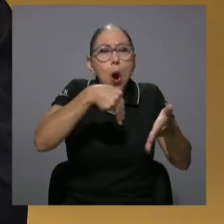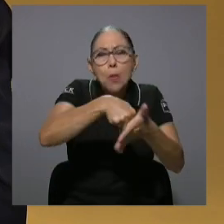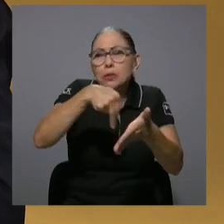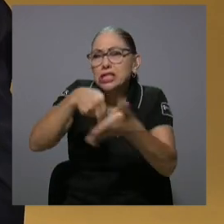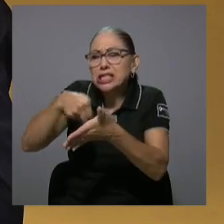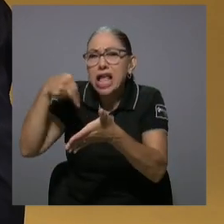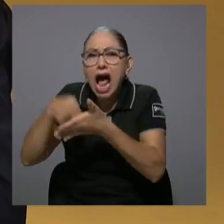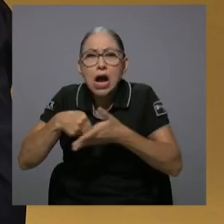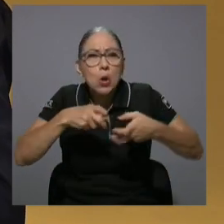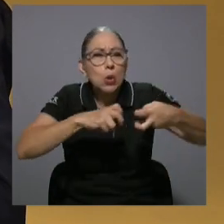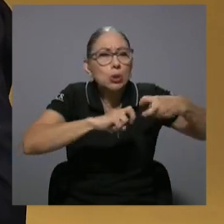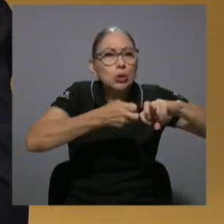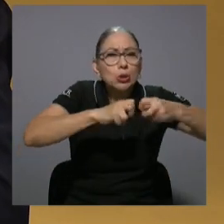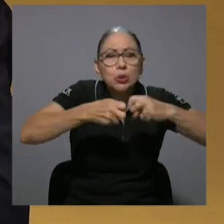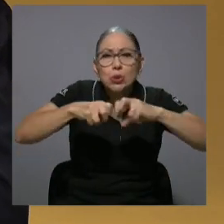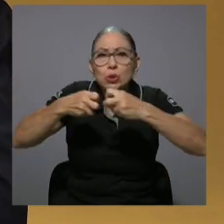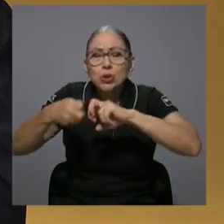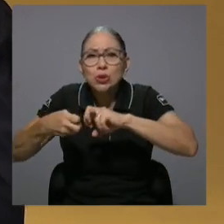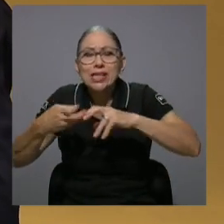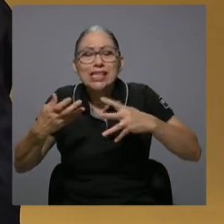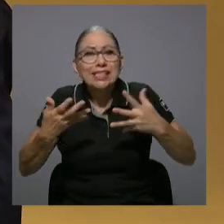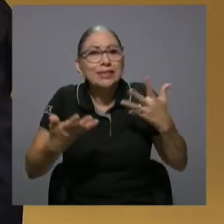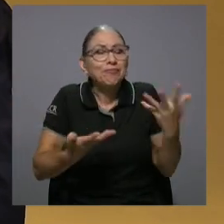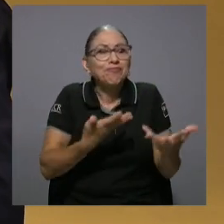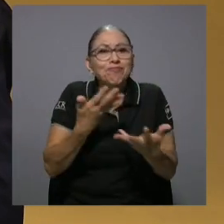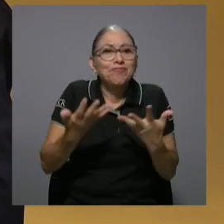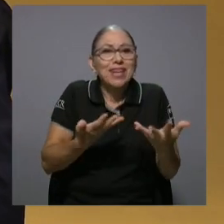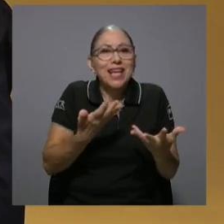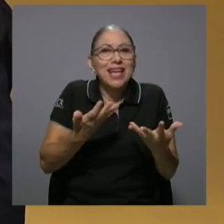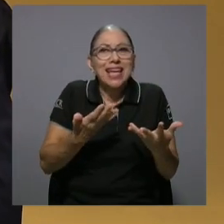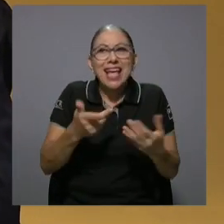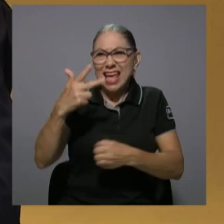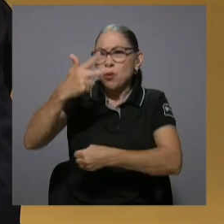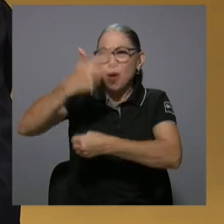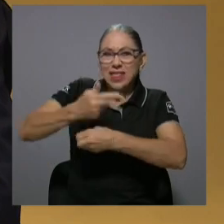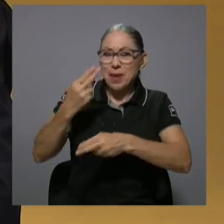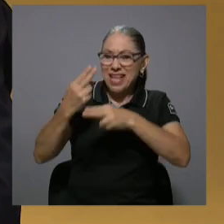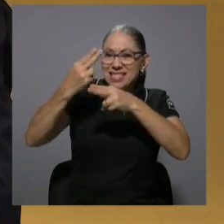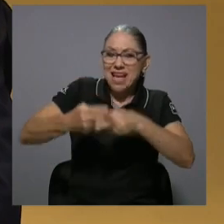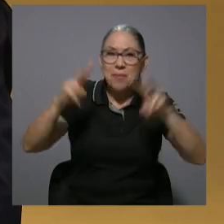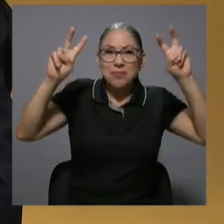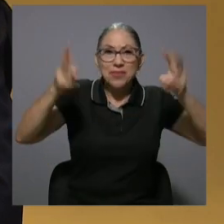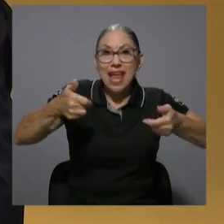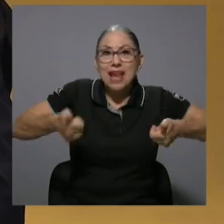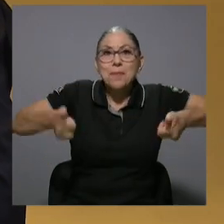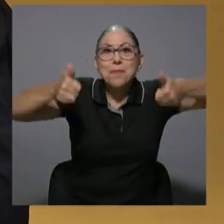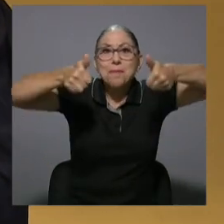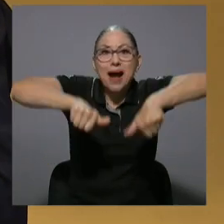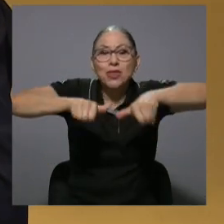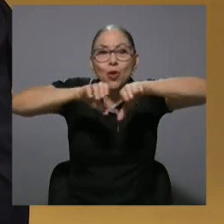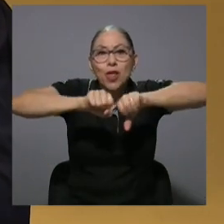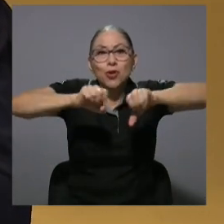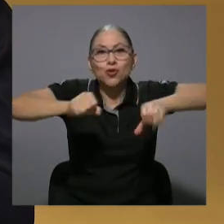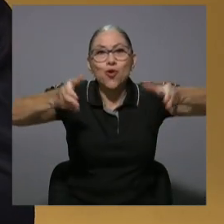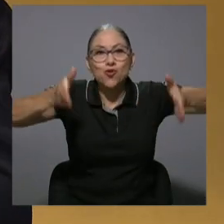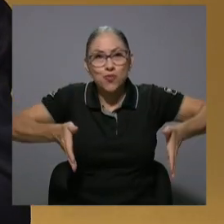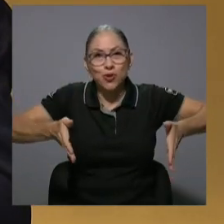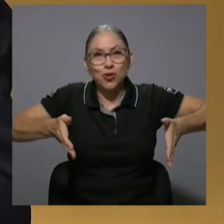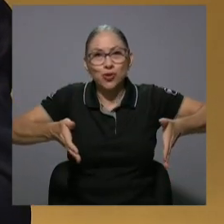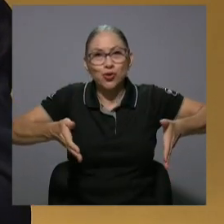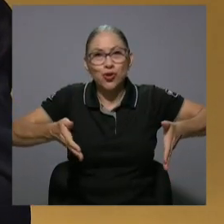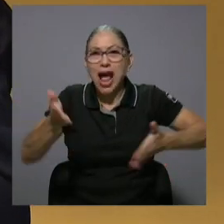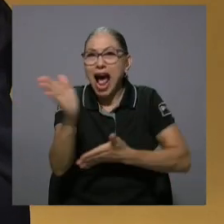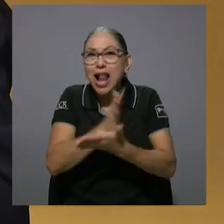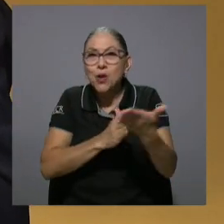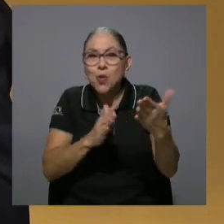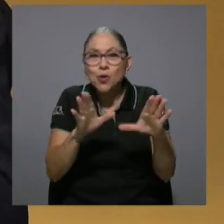de una gran reticencia de lo que en Guatemala llaman el pacto de los corruptos, que es una amalgama ahí de ciertos sectores